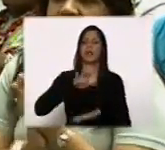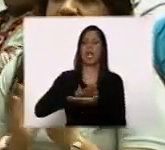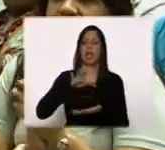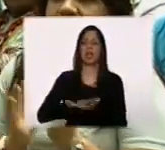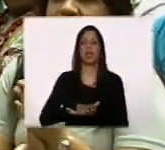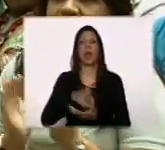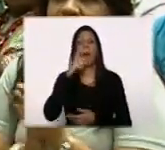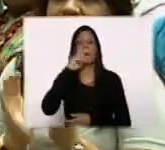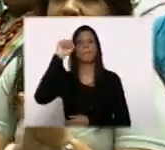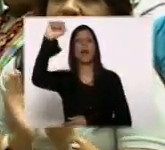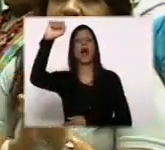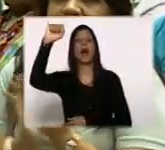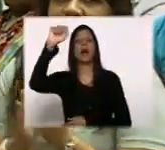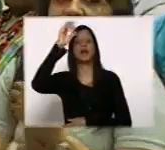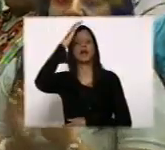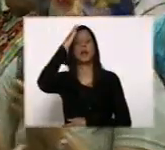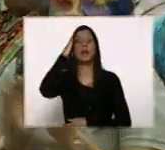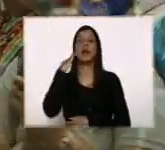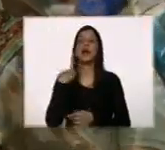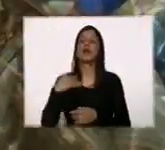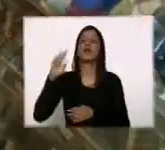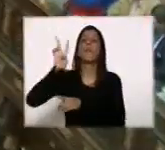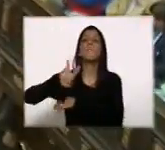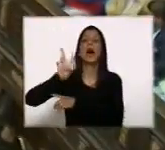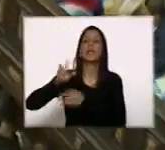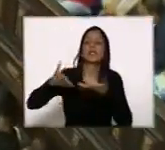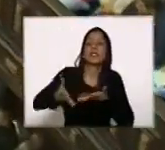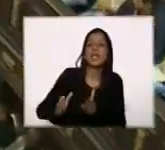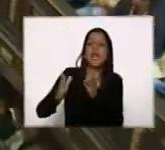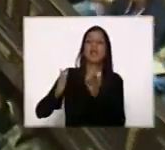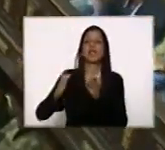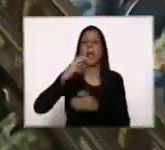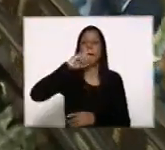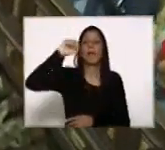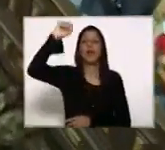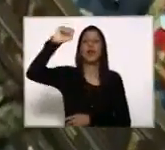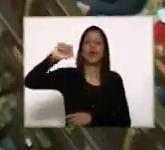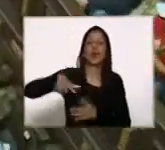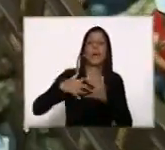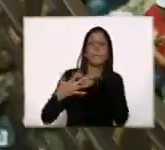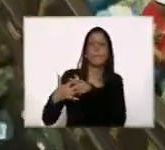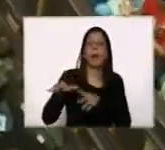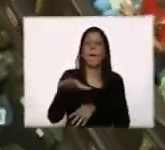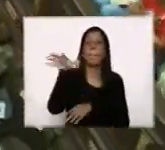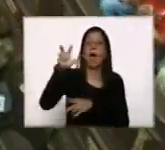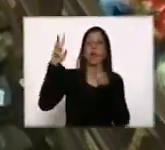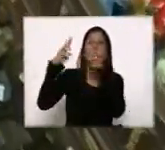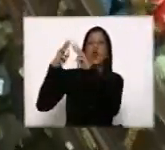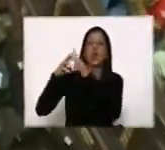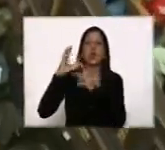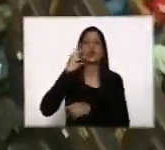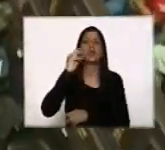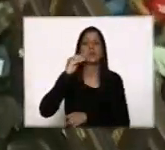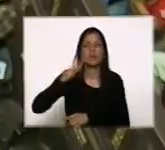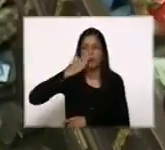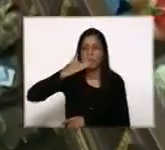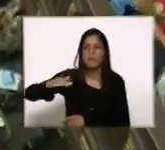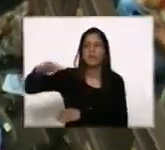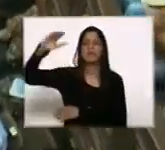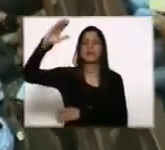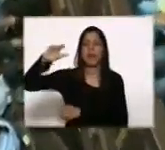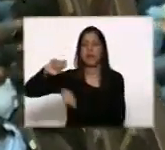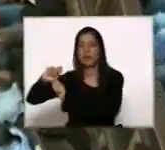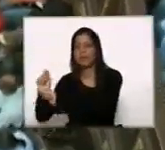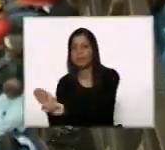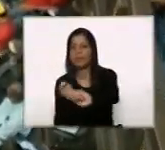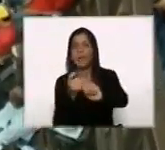porque Maduro viene del Valle, porque Maduro viene de los cerros de Caracas, porque Maduro jugó pelotique goma, chapita,